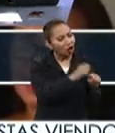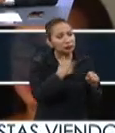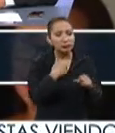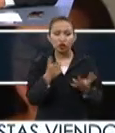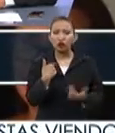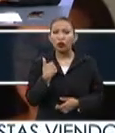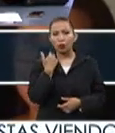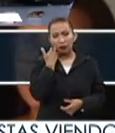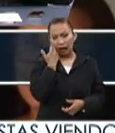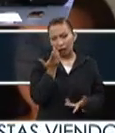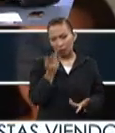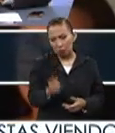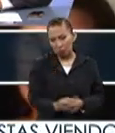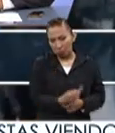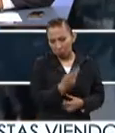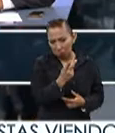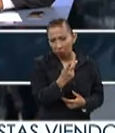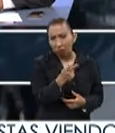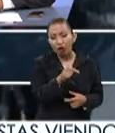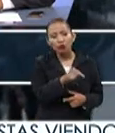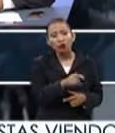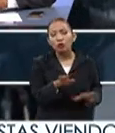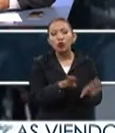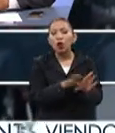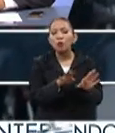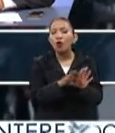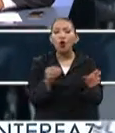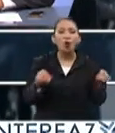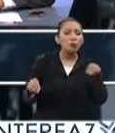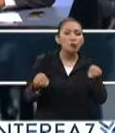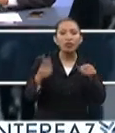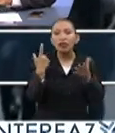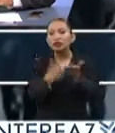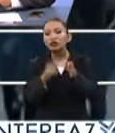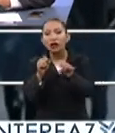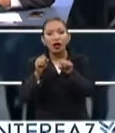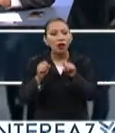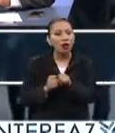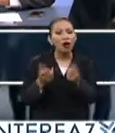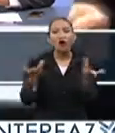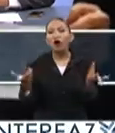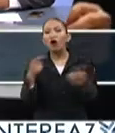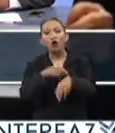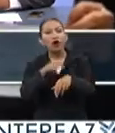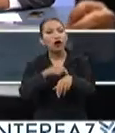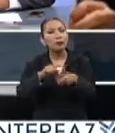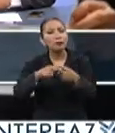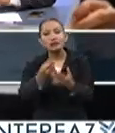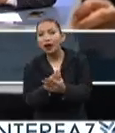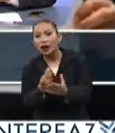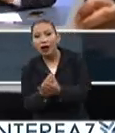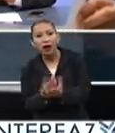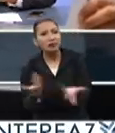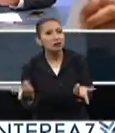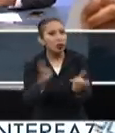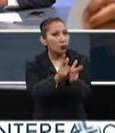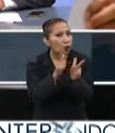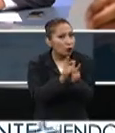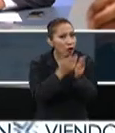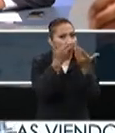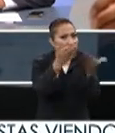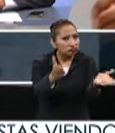Ahora bien, me gustaría precisamente preguntarte cómo era esta dinámica en las aulas, de qué hora eran las clases, eran